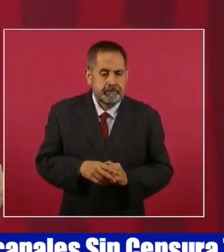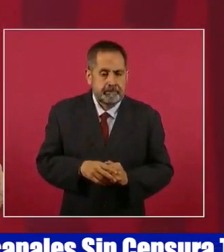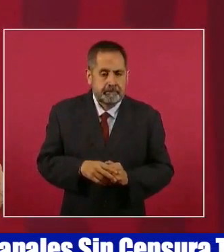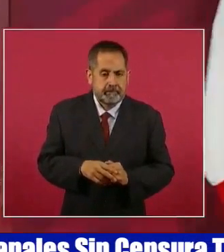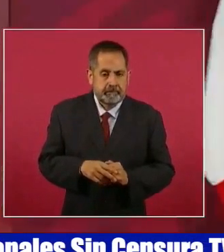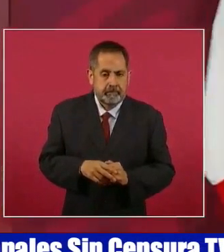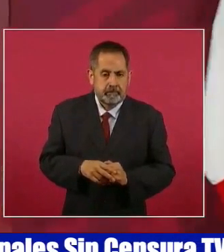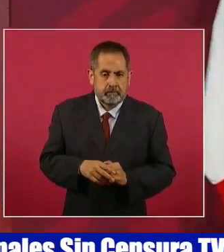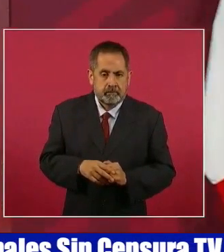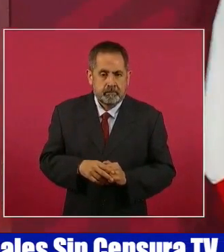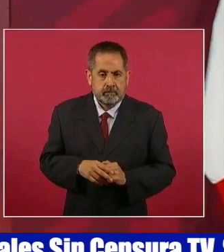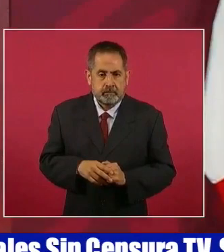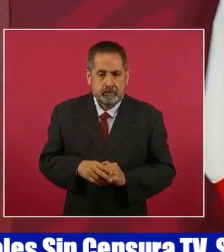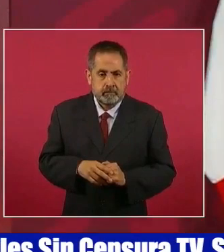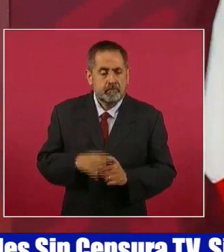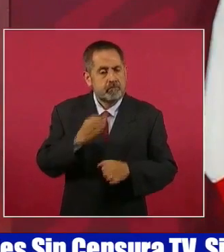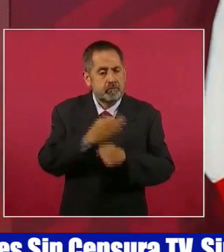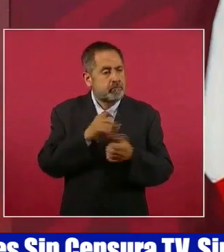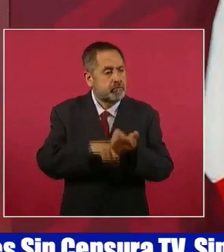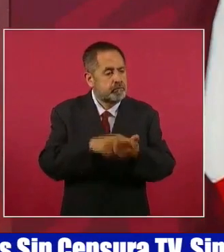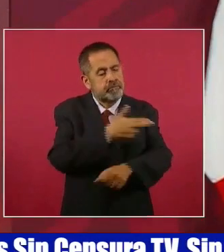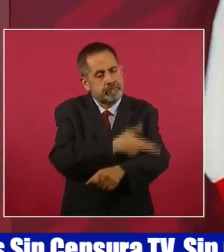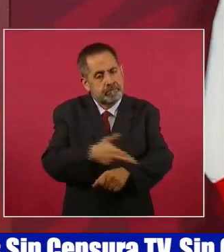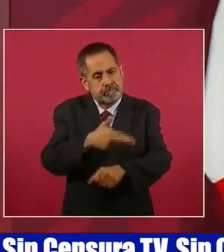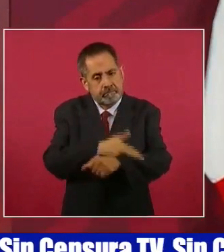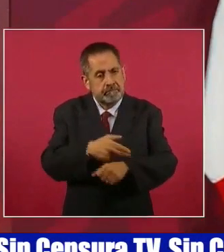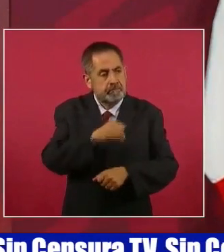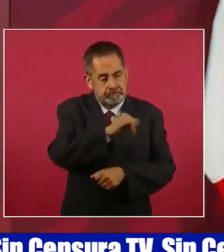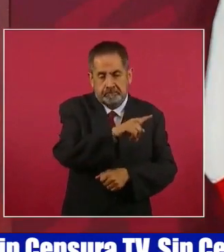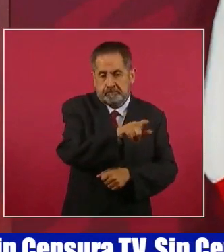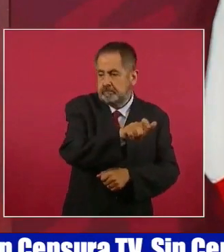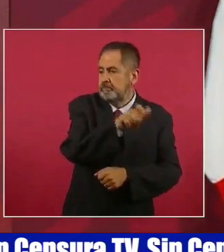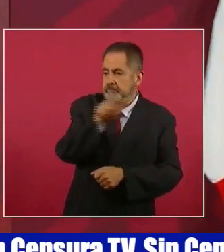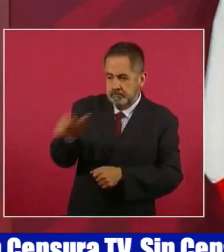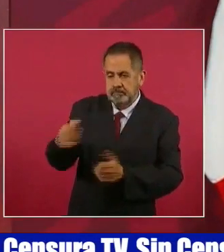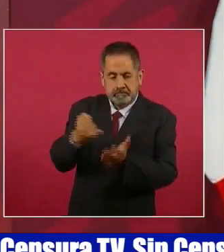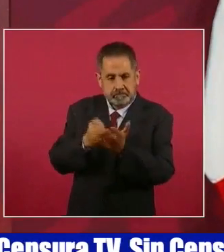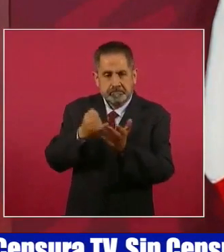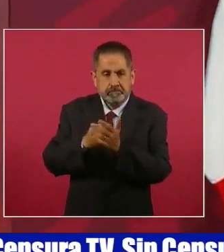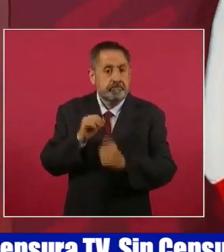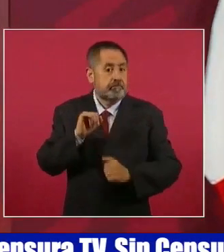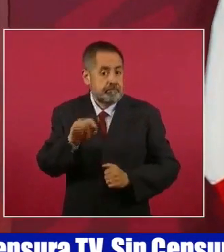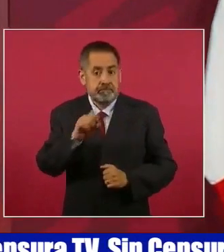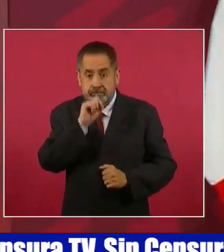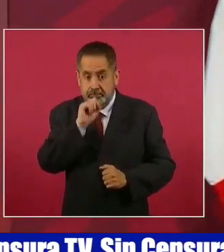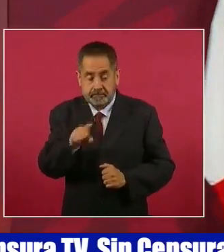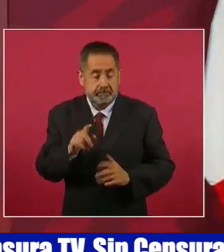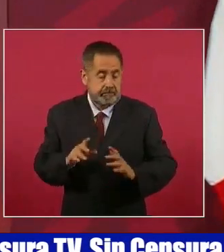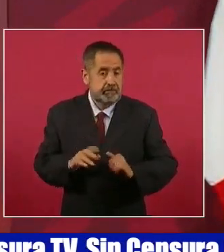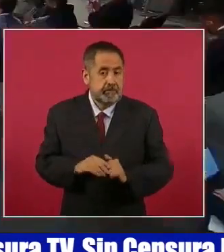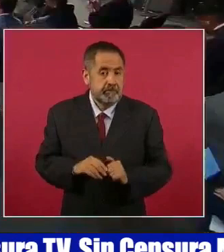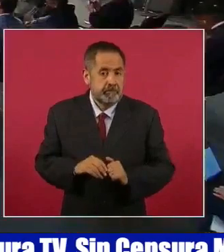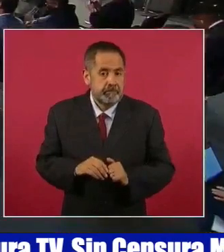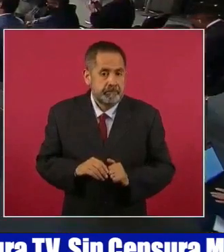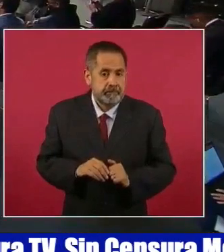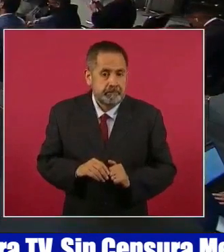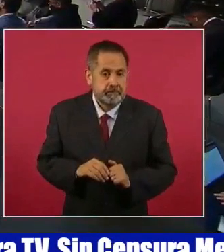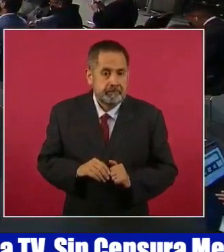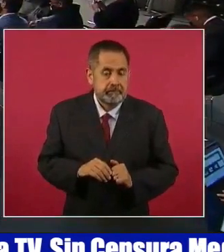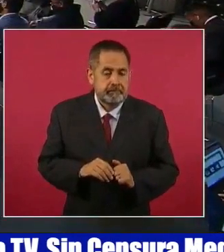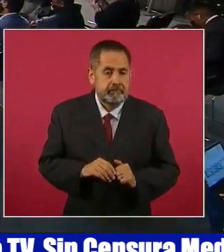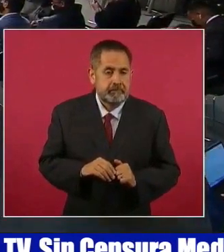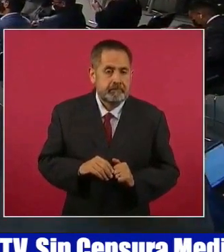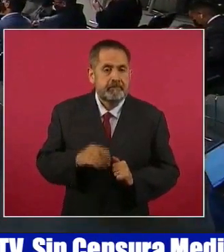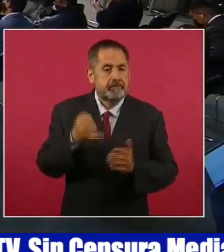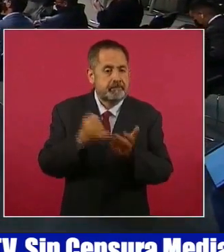serie de recriminaciones, y como que no quería la cosa, escuché yo pues que fue una situación medio de preocupación,